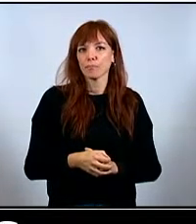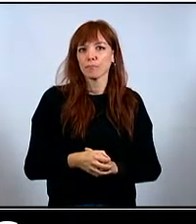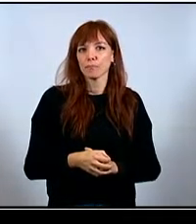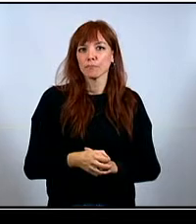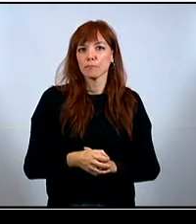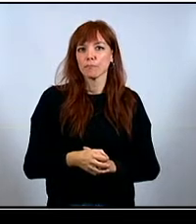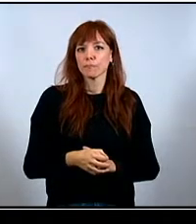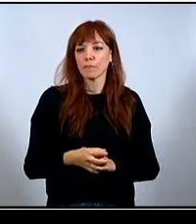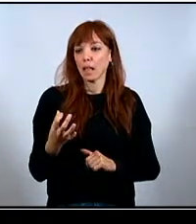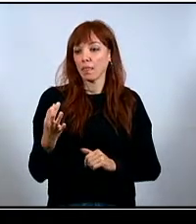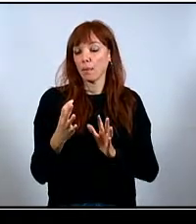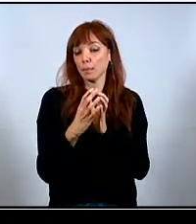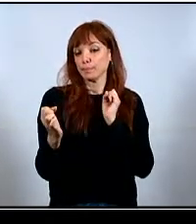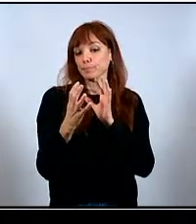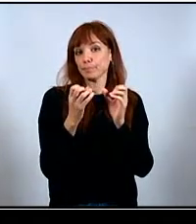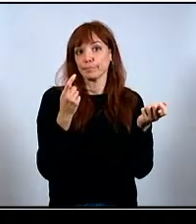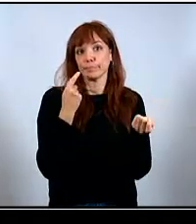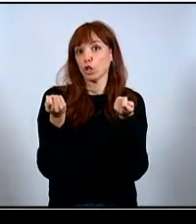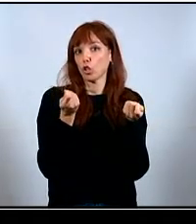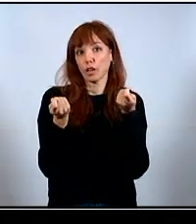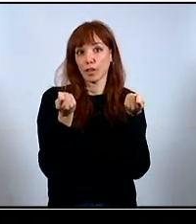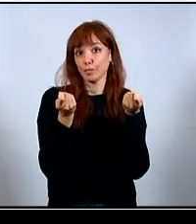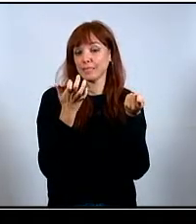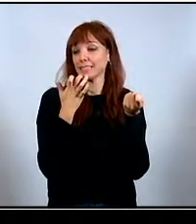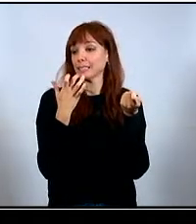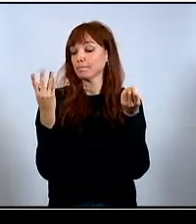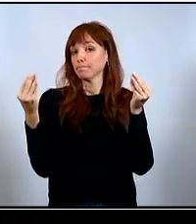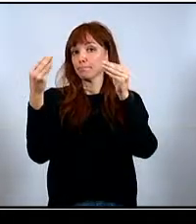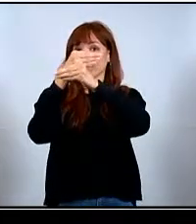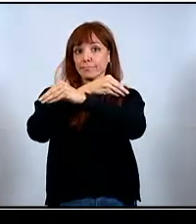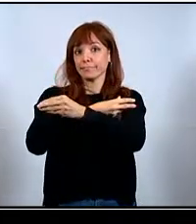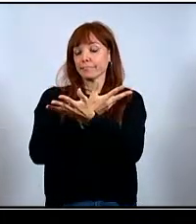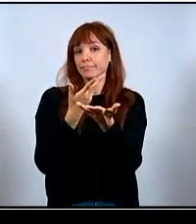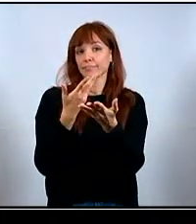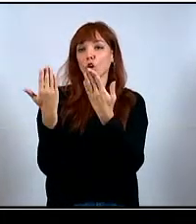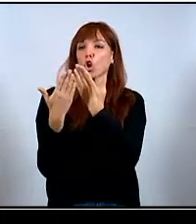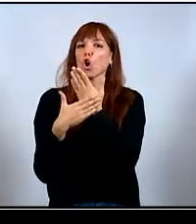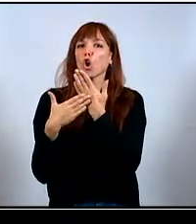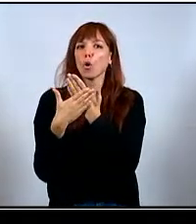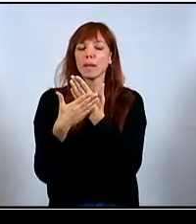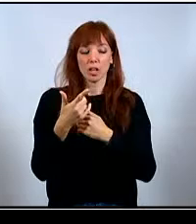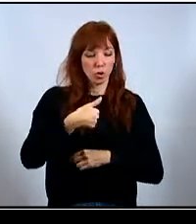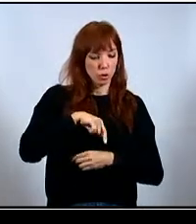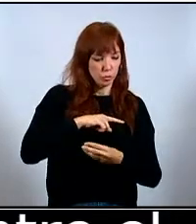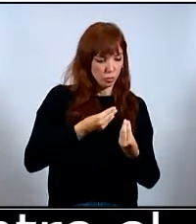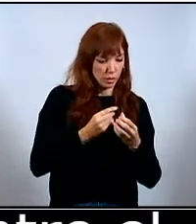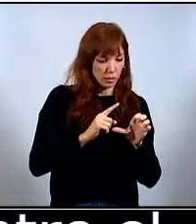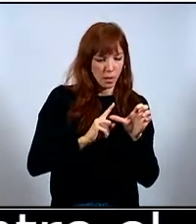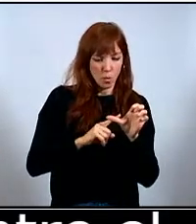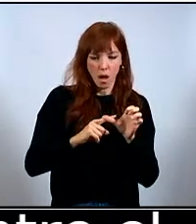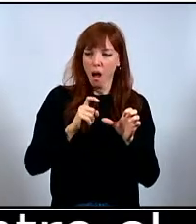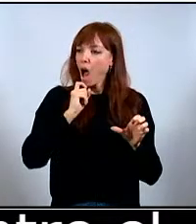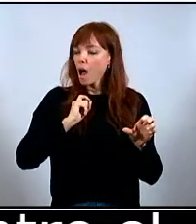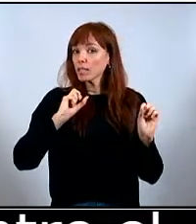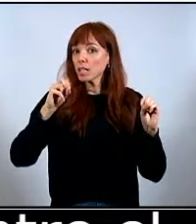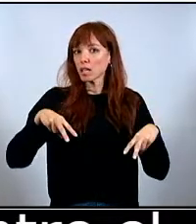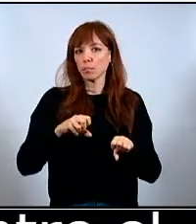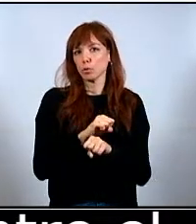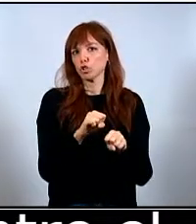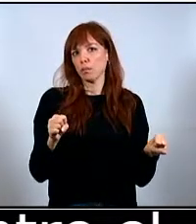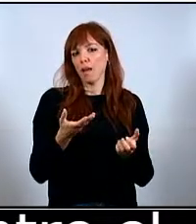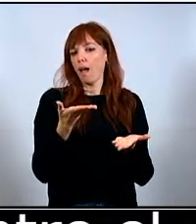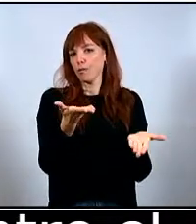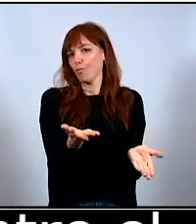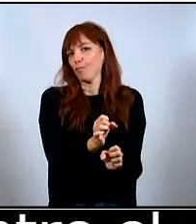Tiene que haber coordinación. Si no hay coordinación entre el Gobierno y nosotros, es imposible que podamos dar lo que ellos necesitan para que